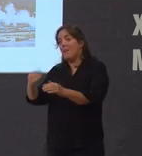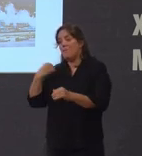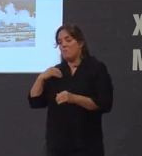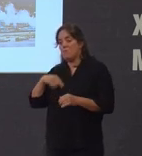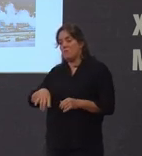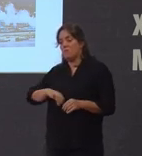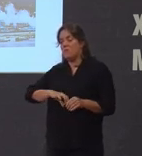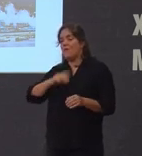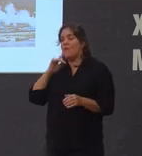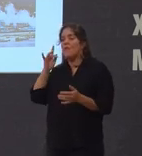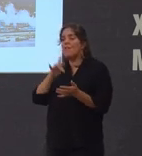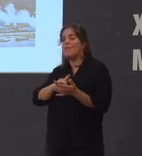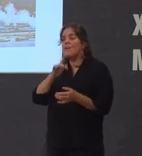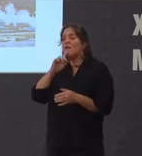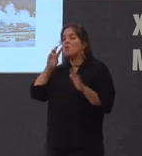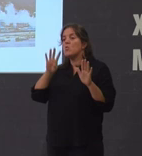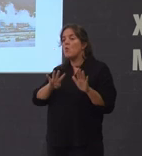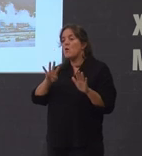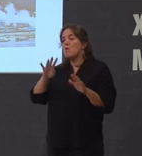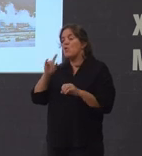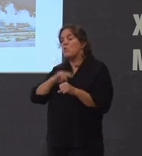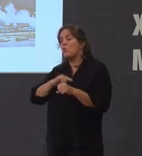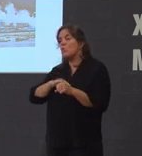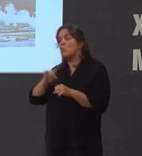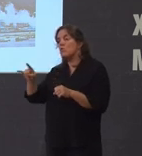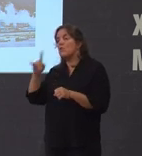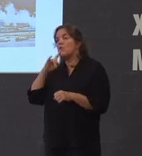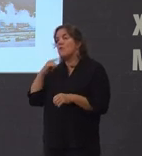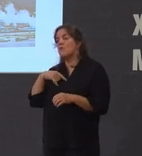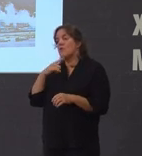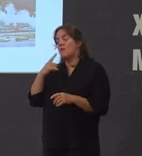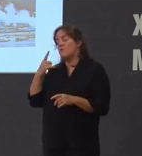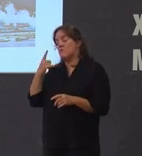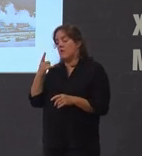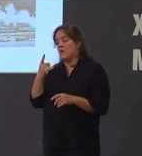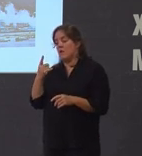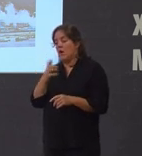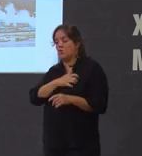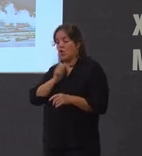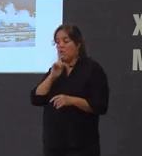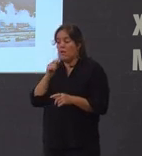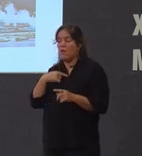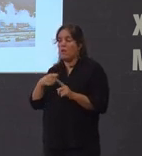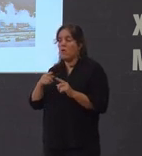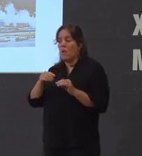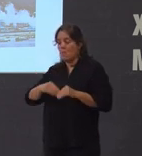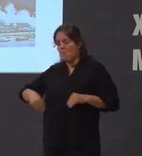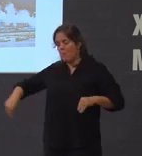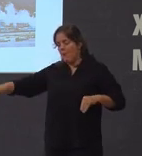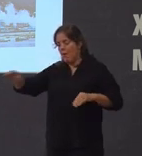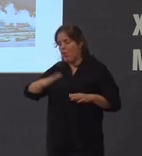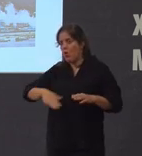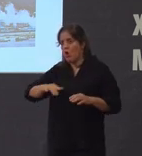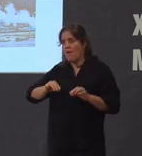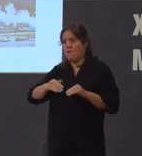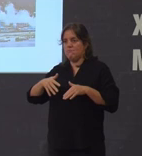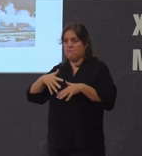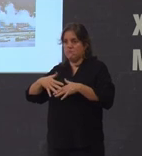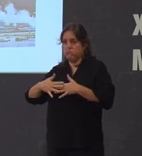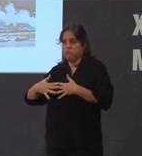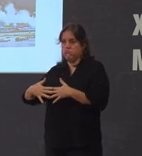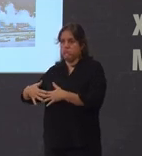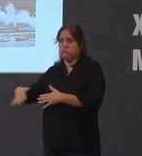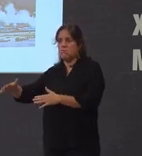9, a autoridade procede a balizar a zona e a 1:30 do mediodía un grupo de